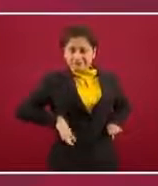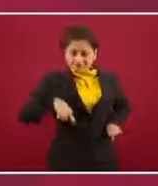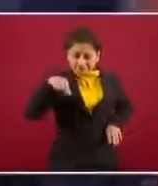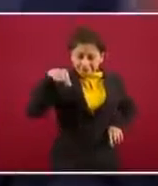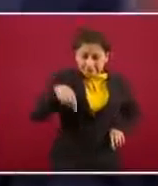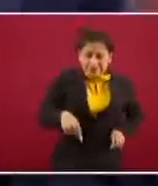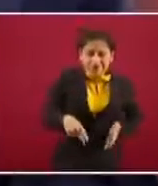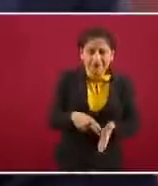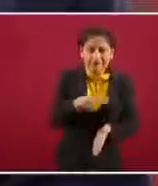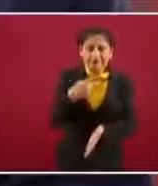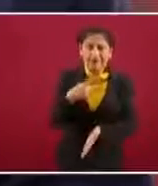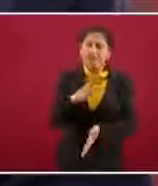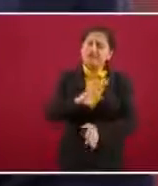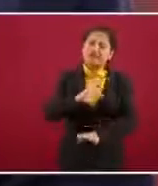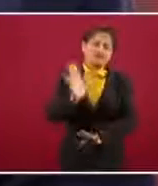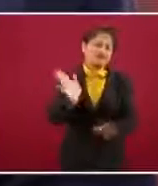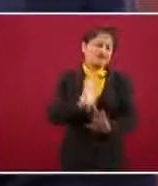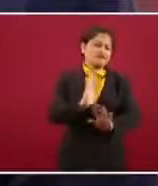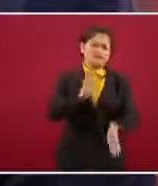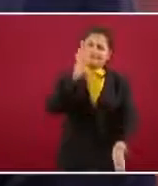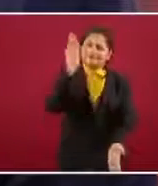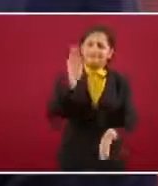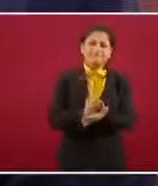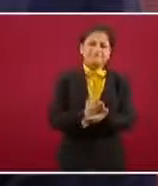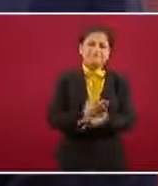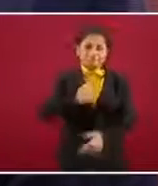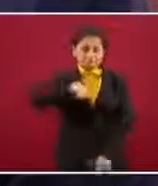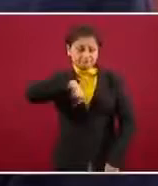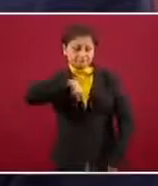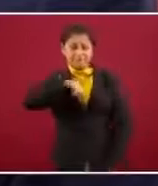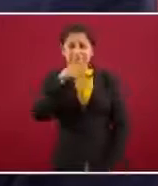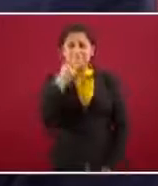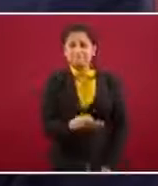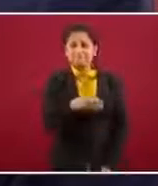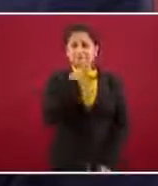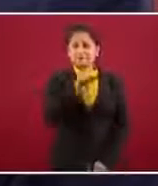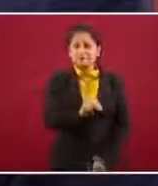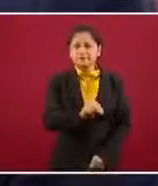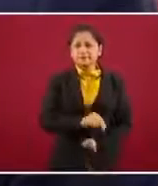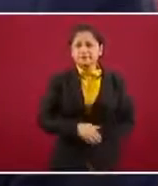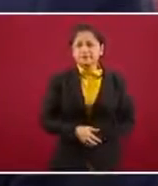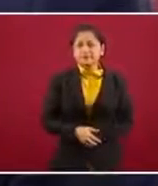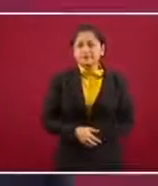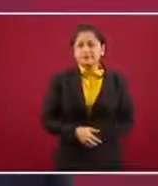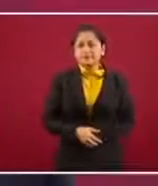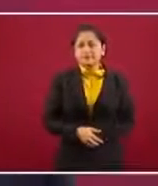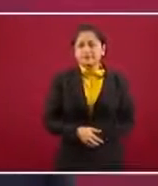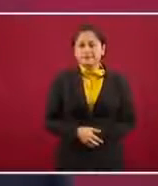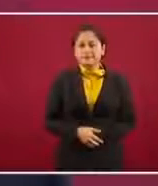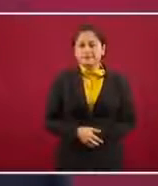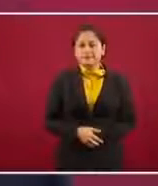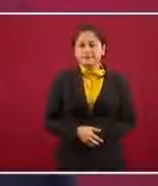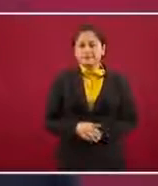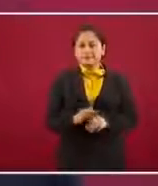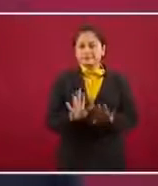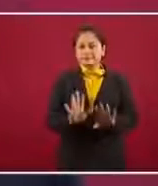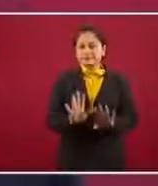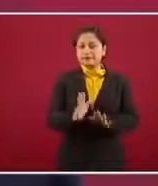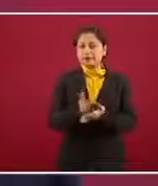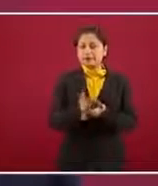No lo vamos a permitir. Y les digo, no me está costando trabajo